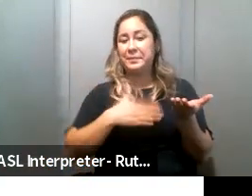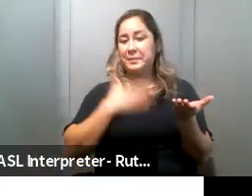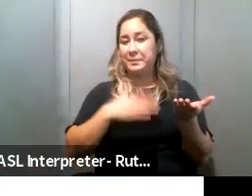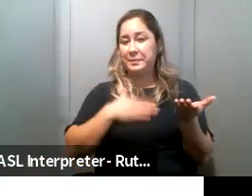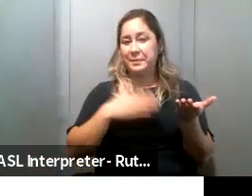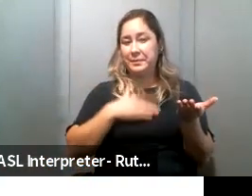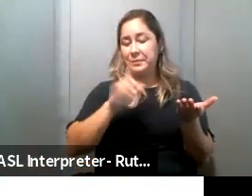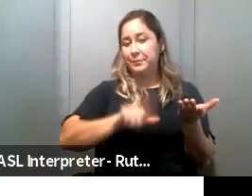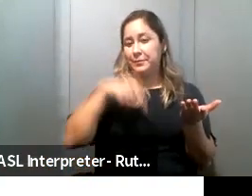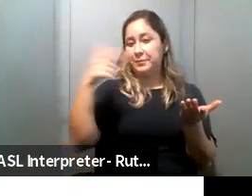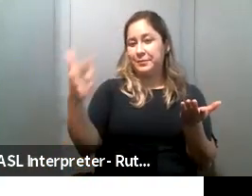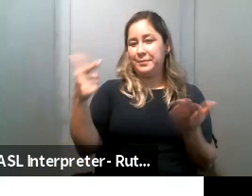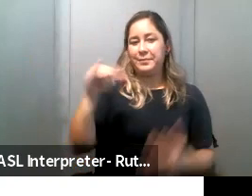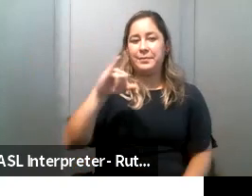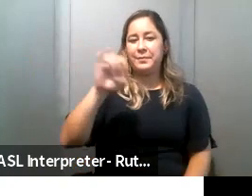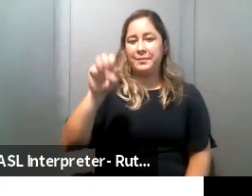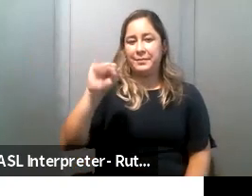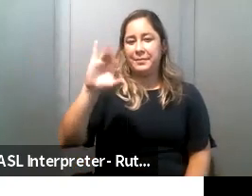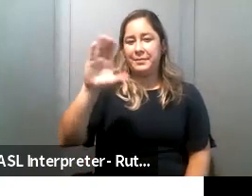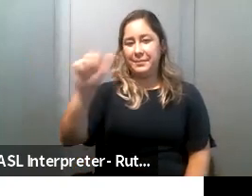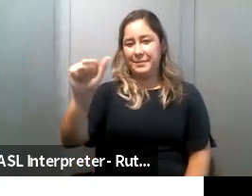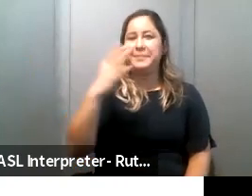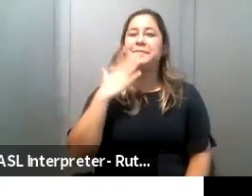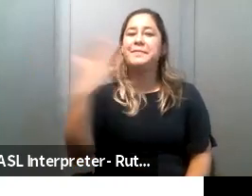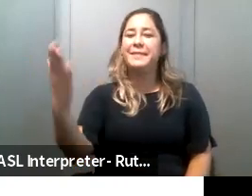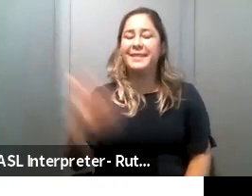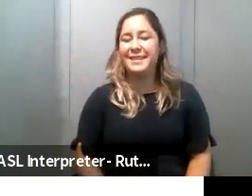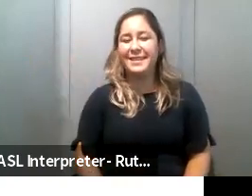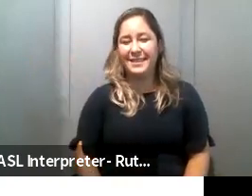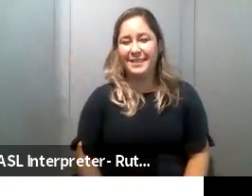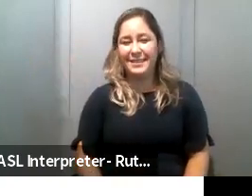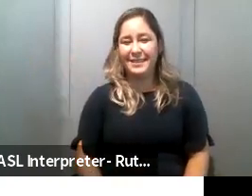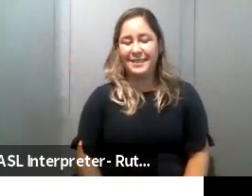a Jessica. Gracias.